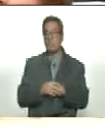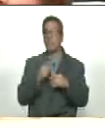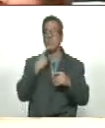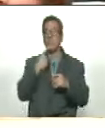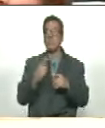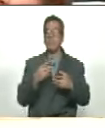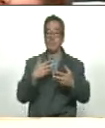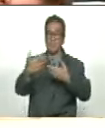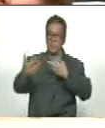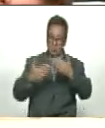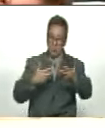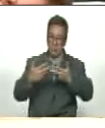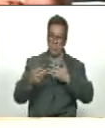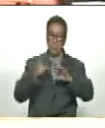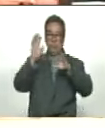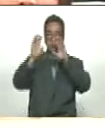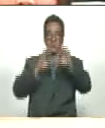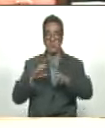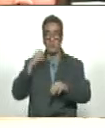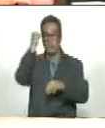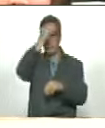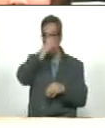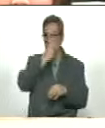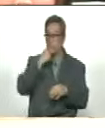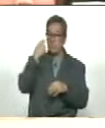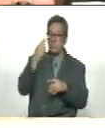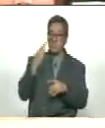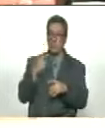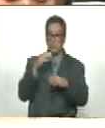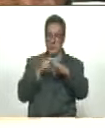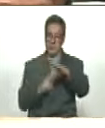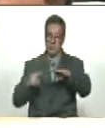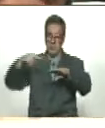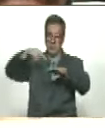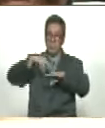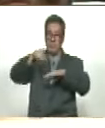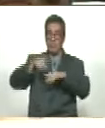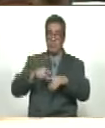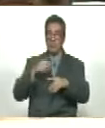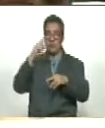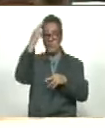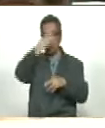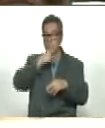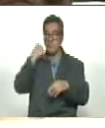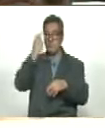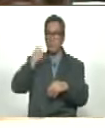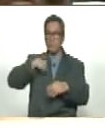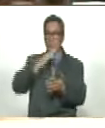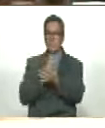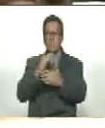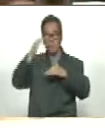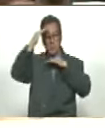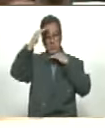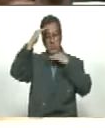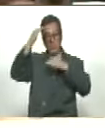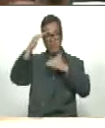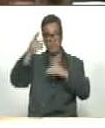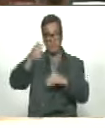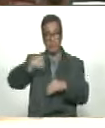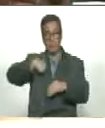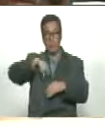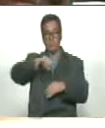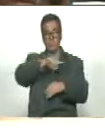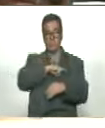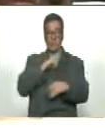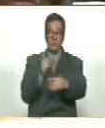estrechar lazos con los países del África, el África que se levanta, el África de la cual desde aquí siempre saludamos y